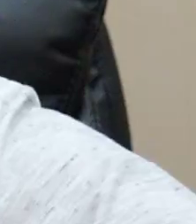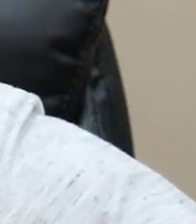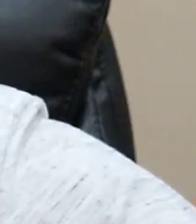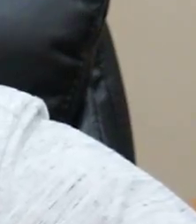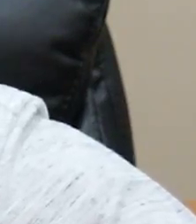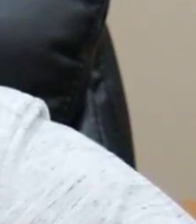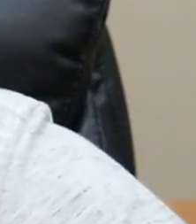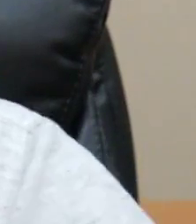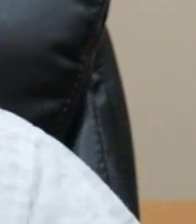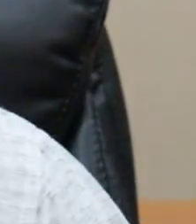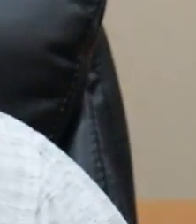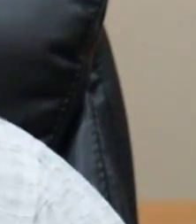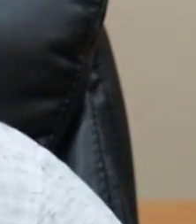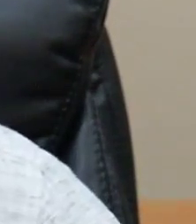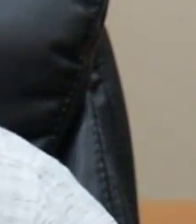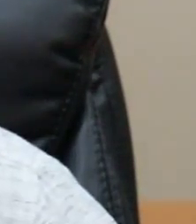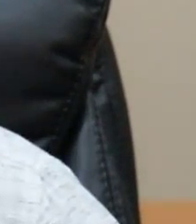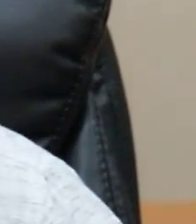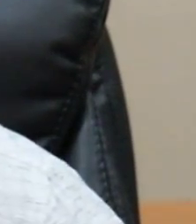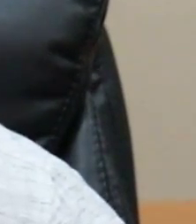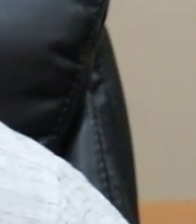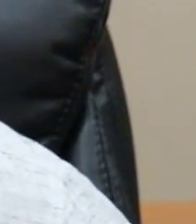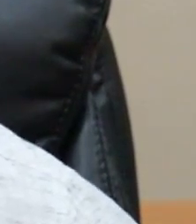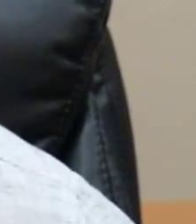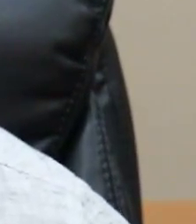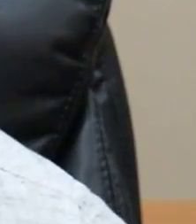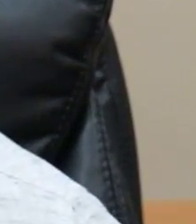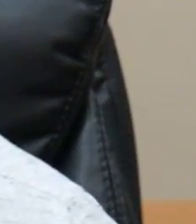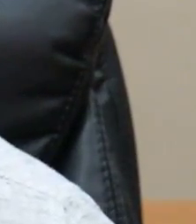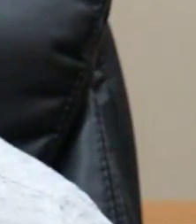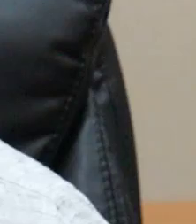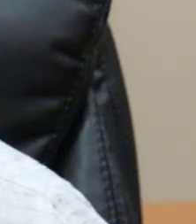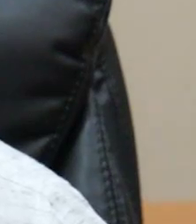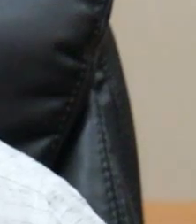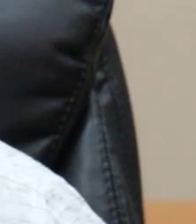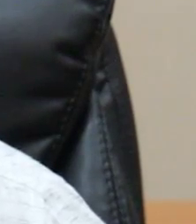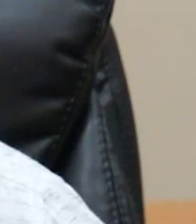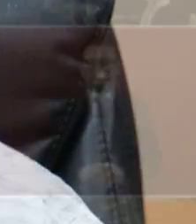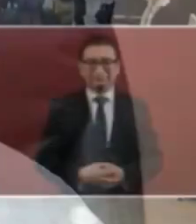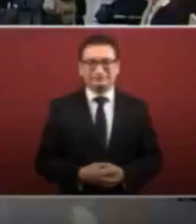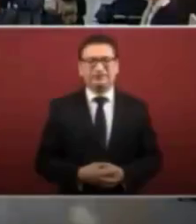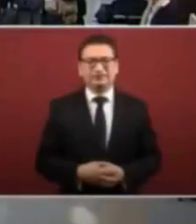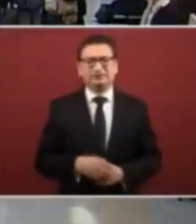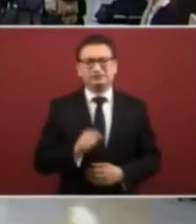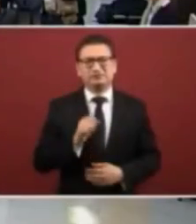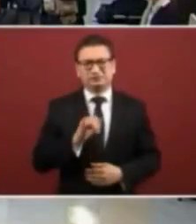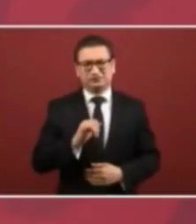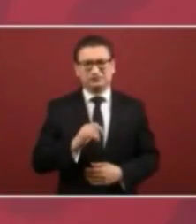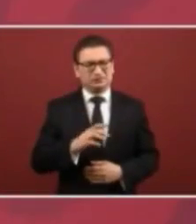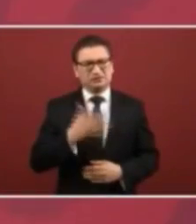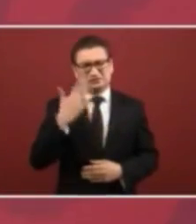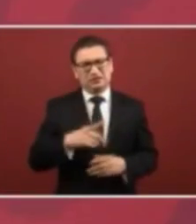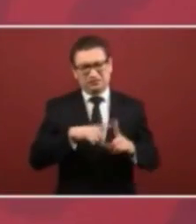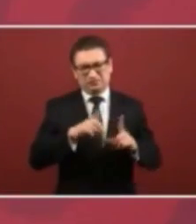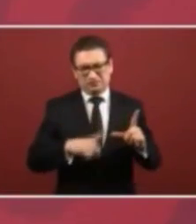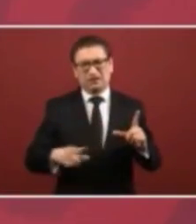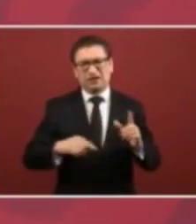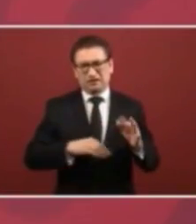a ponerla en todo el país. Pero señores gobernadores, por favor. Sí, en todo el país. Hace